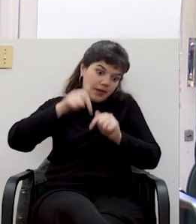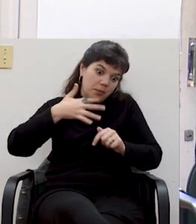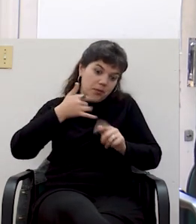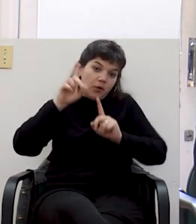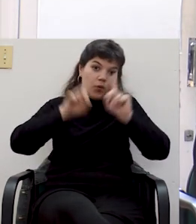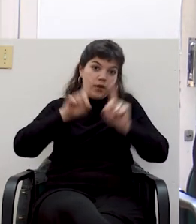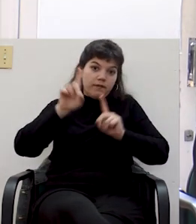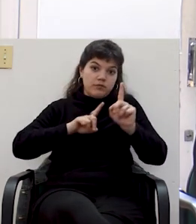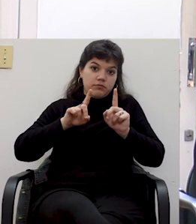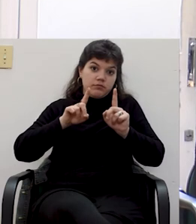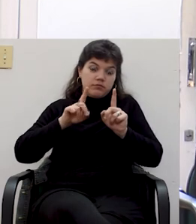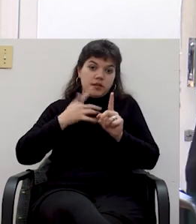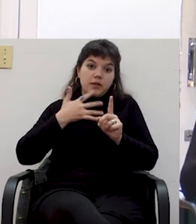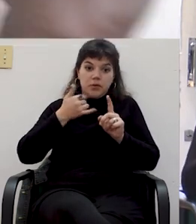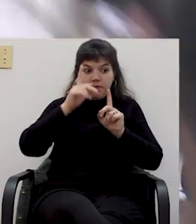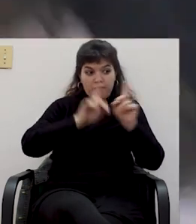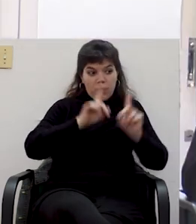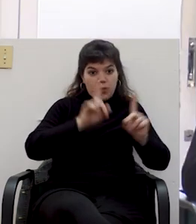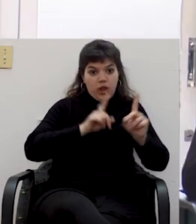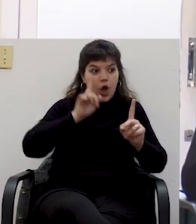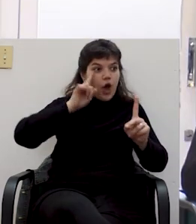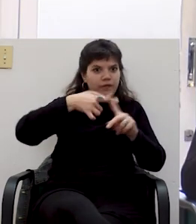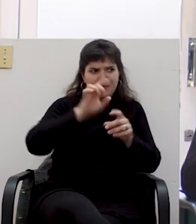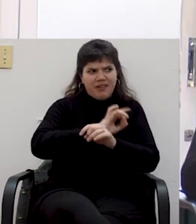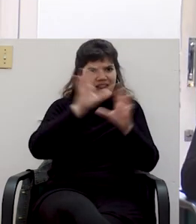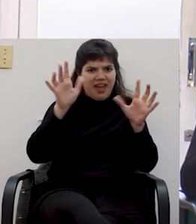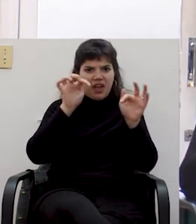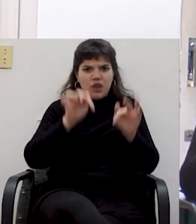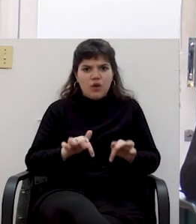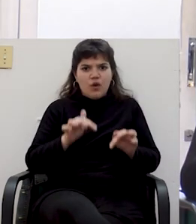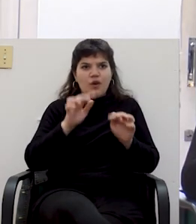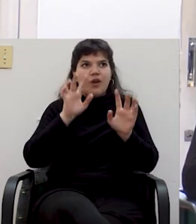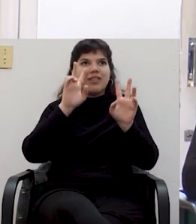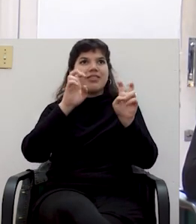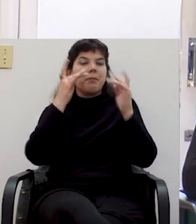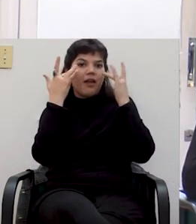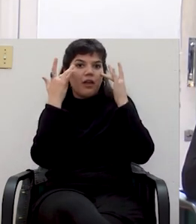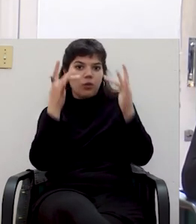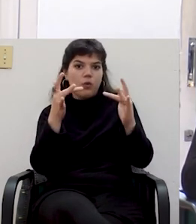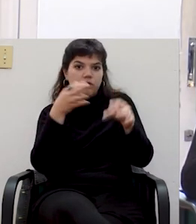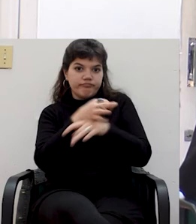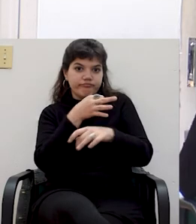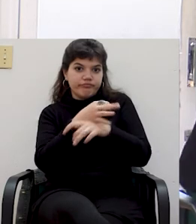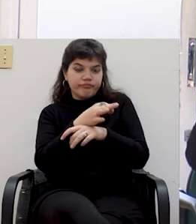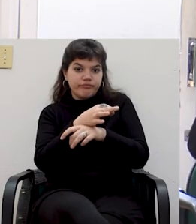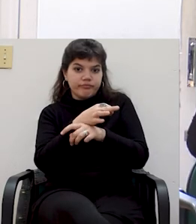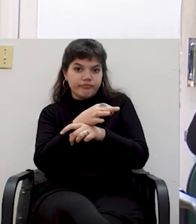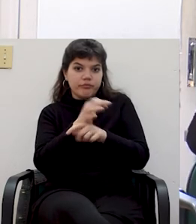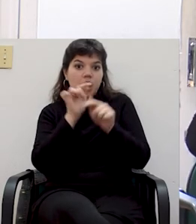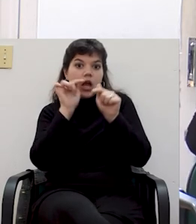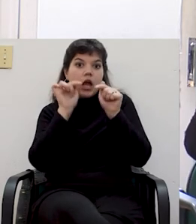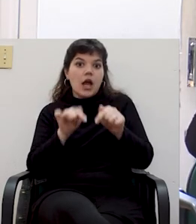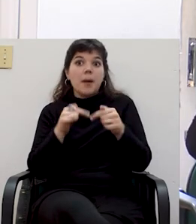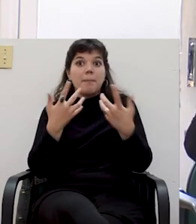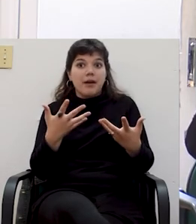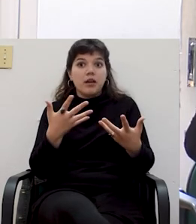universidad. La universidad tiene un objetivo claro en relación a la enseñanza y para ello hay una